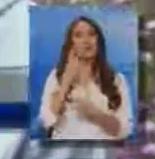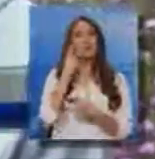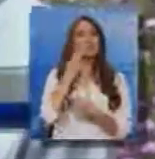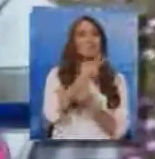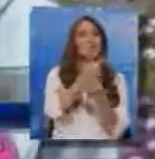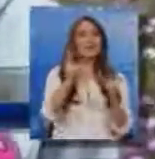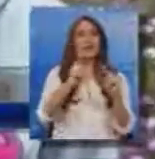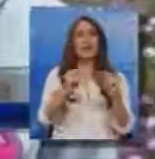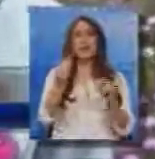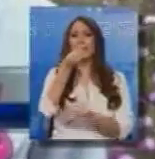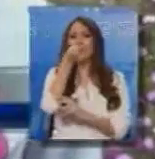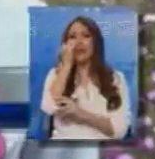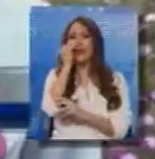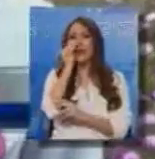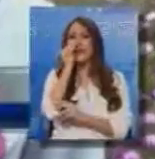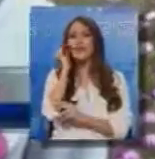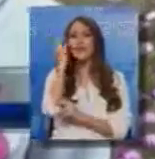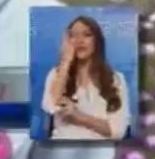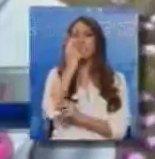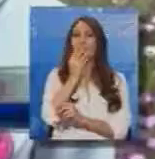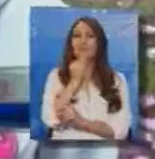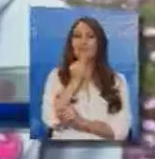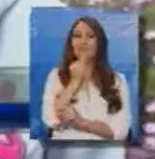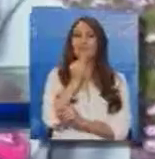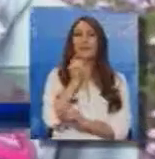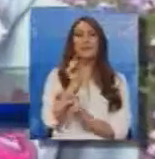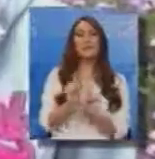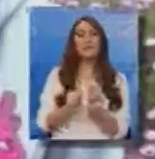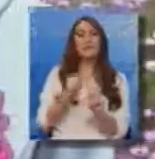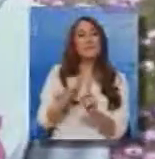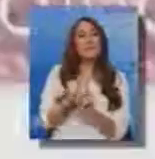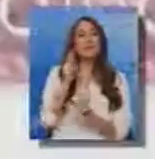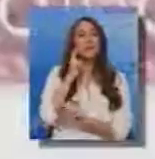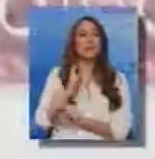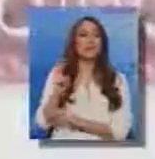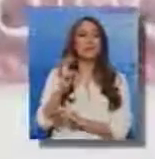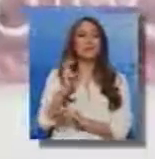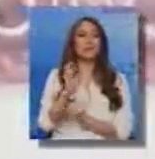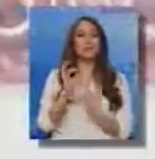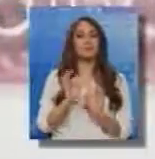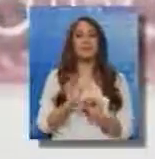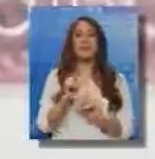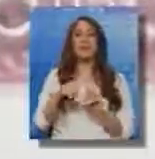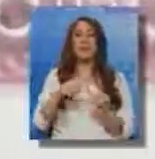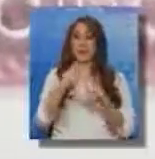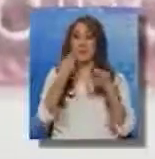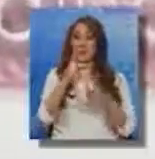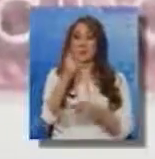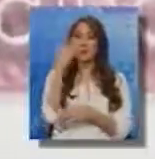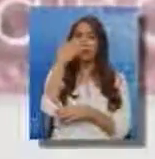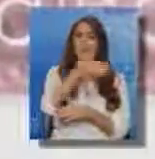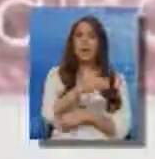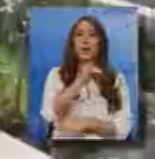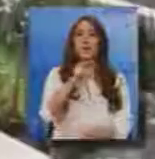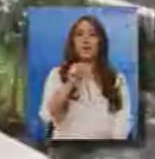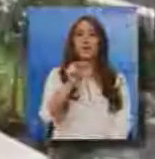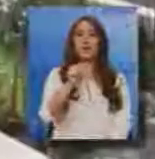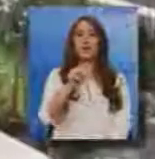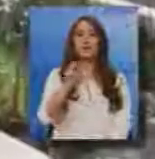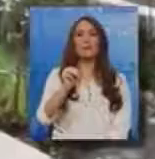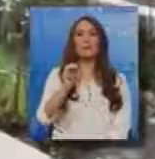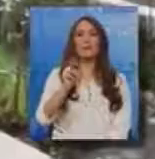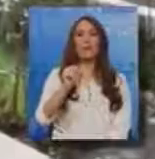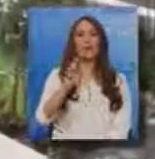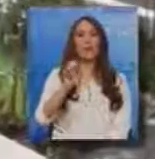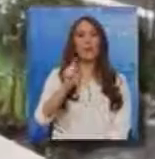paisaje, las flores, y en especial porque es un lugar turístico. Los visitantes pueden conocer la quinta de Juan Montalvo, un